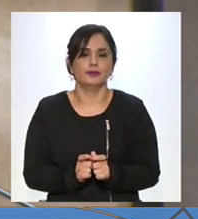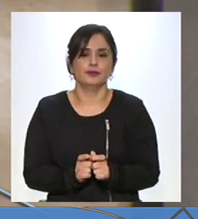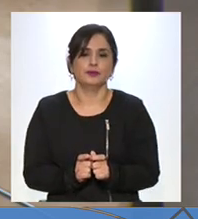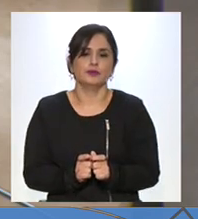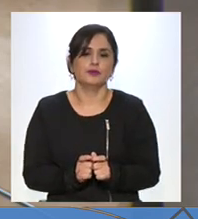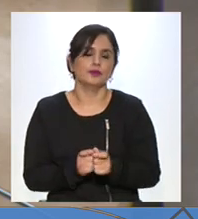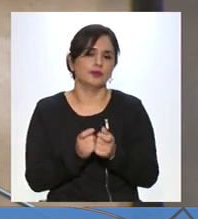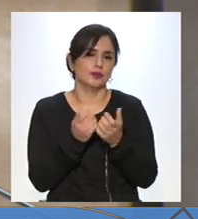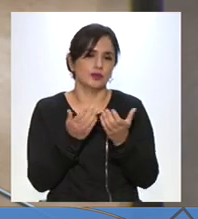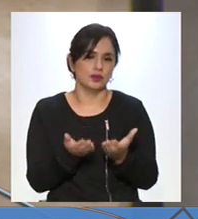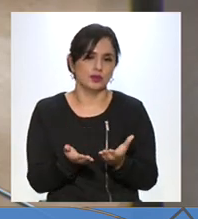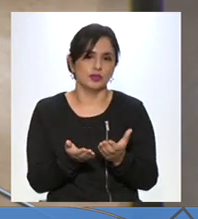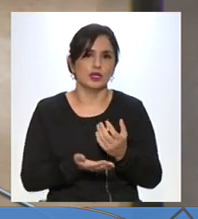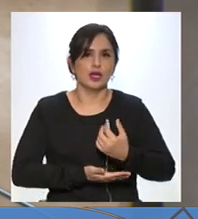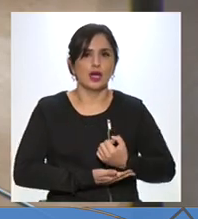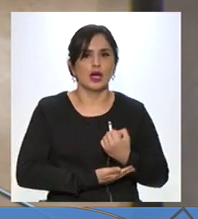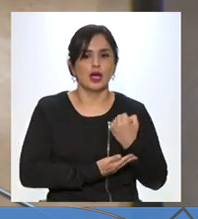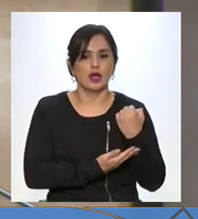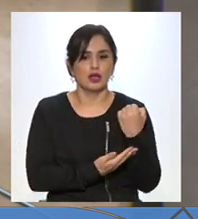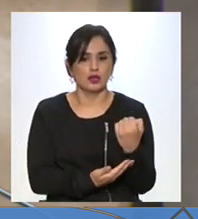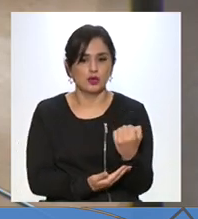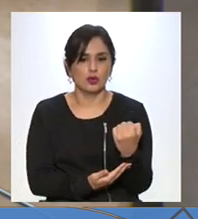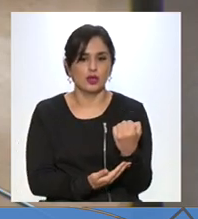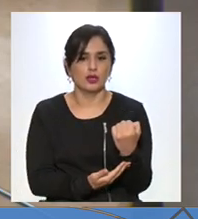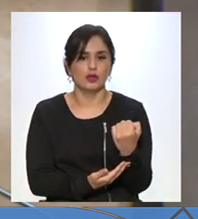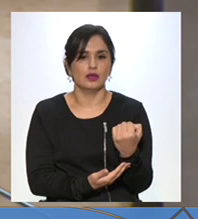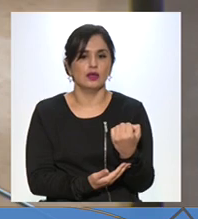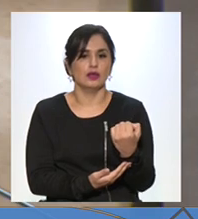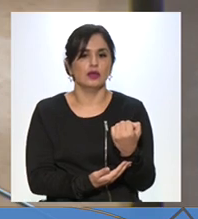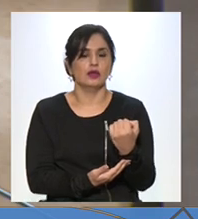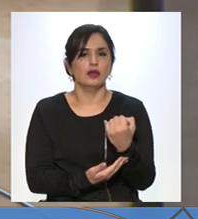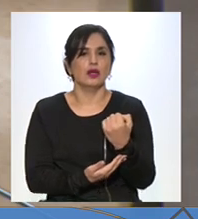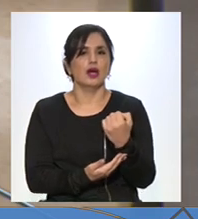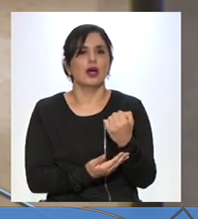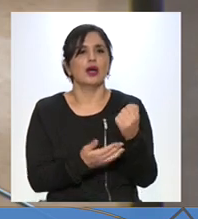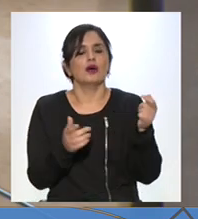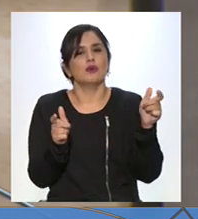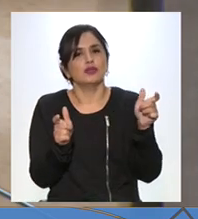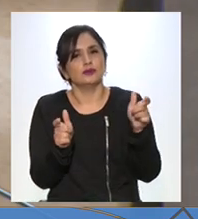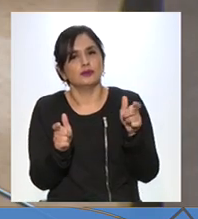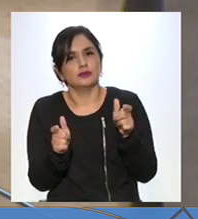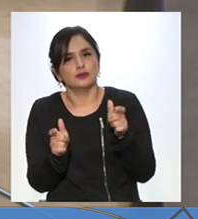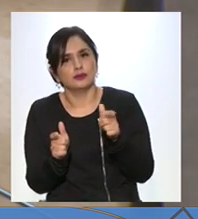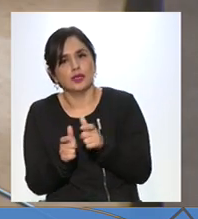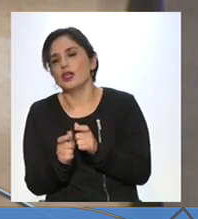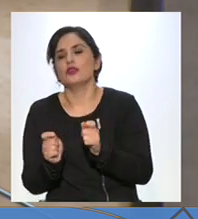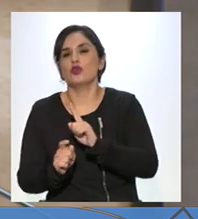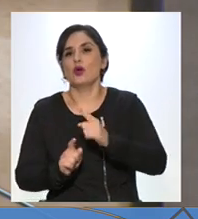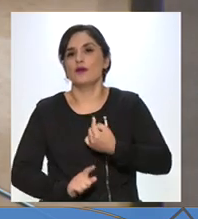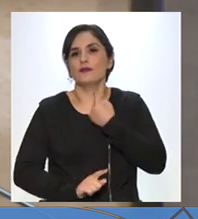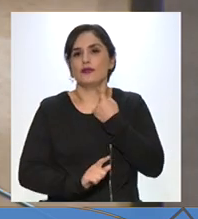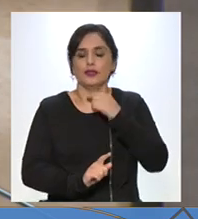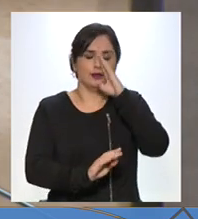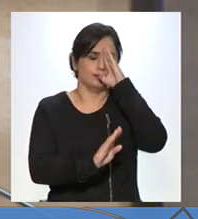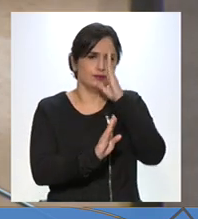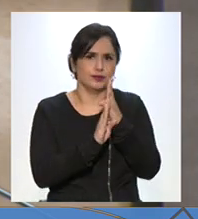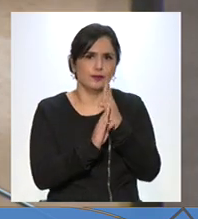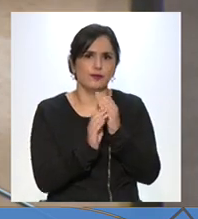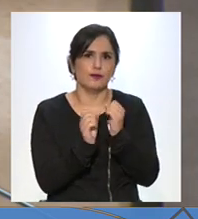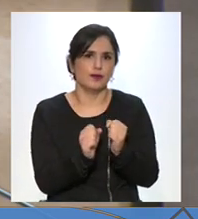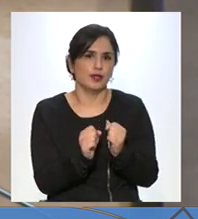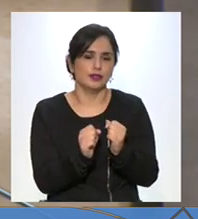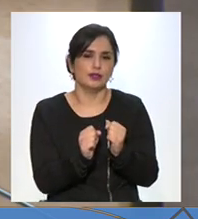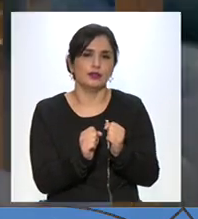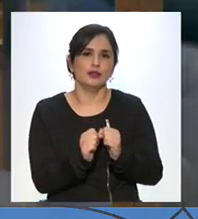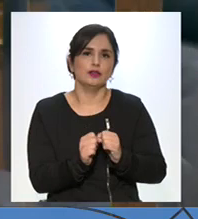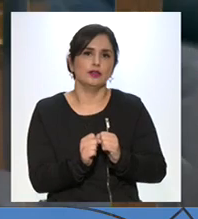Y por lo tanto contribuye a, por así decirlo, un aterrizaje mucho más suave de la economía. Lo que sería complicado sería dejar que